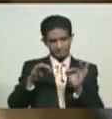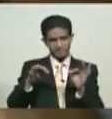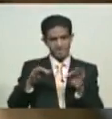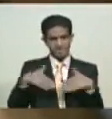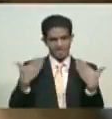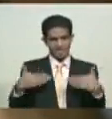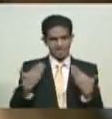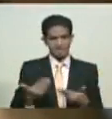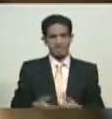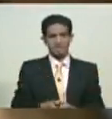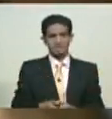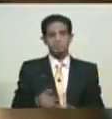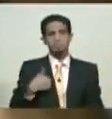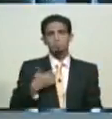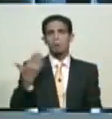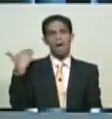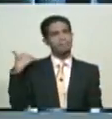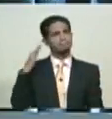ella